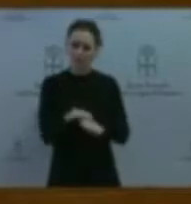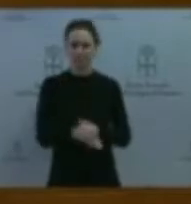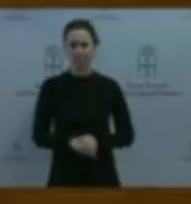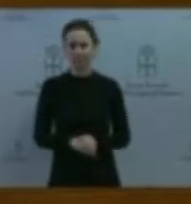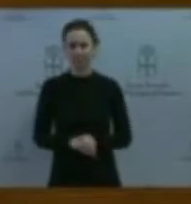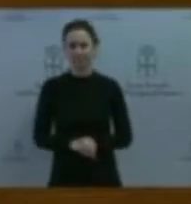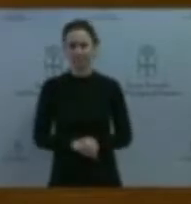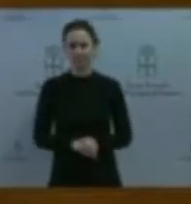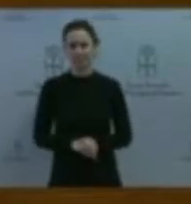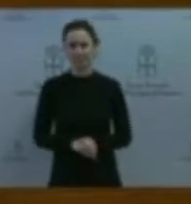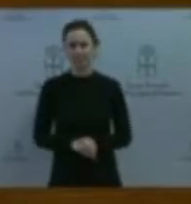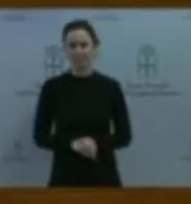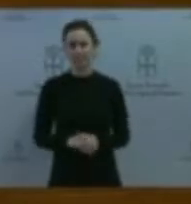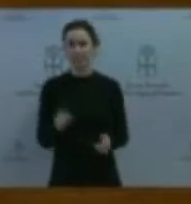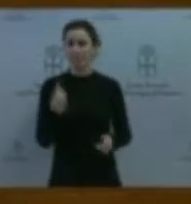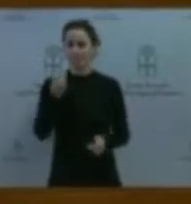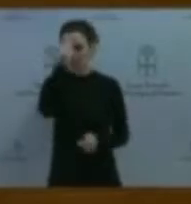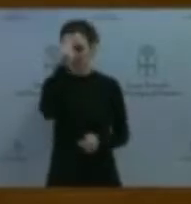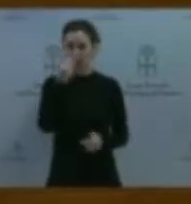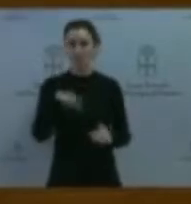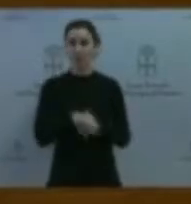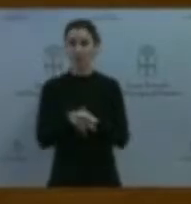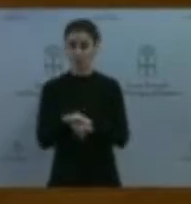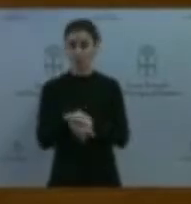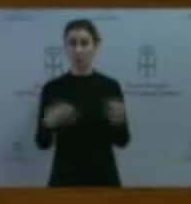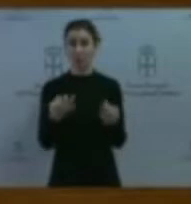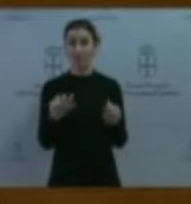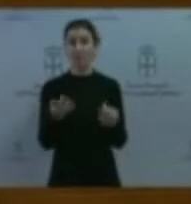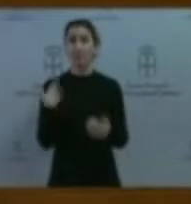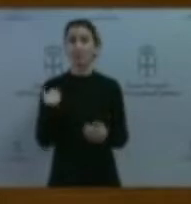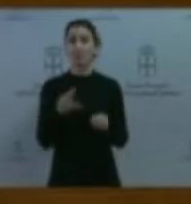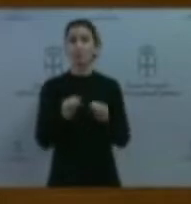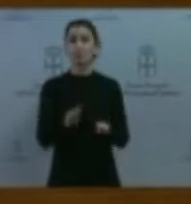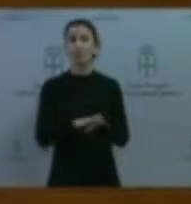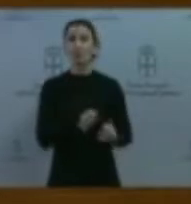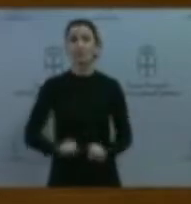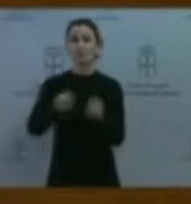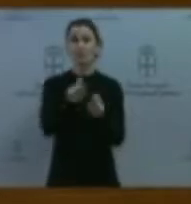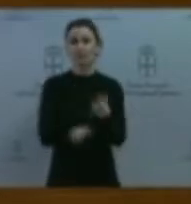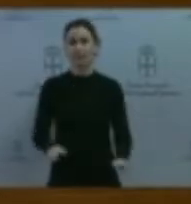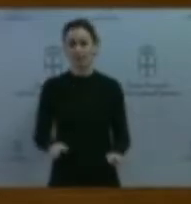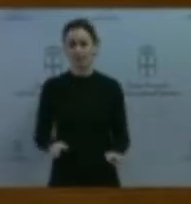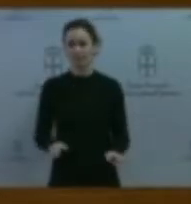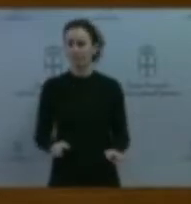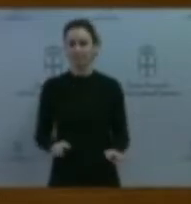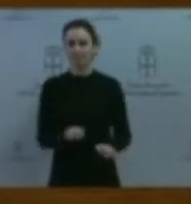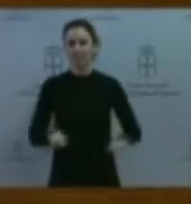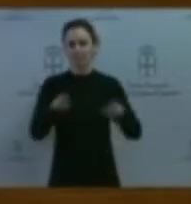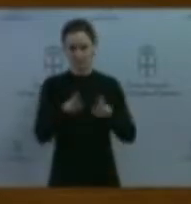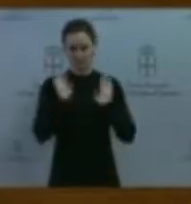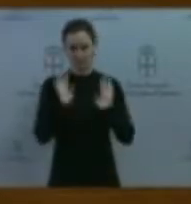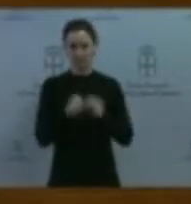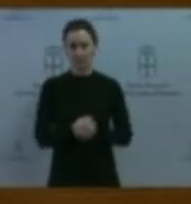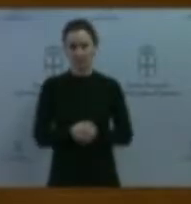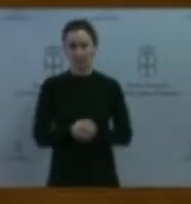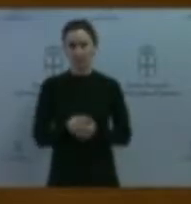los recursos que debían haberse usado para proteger a la población se estaban usando, pues repito, para que esas minorías hiciesen siempre